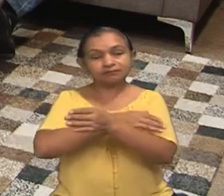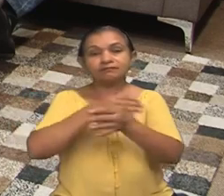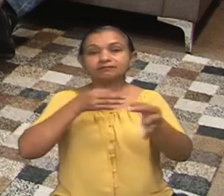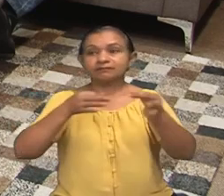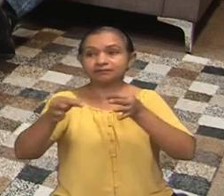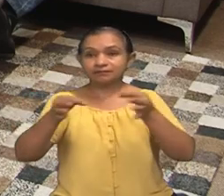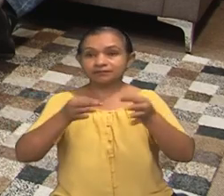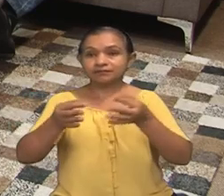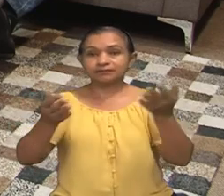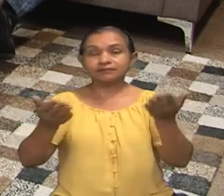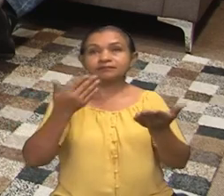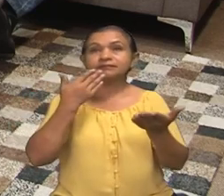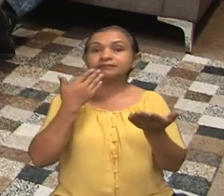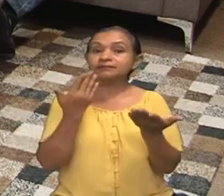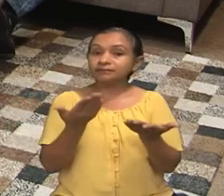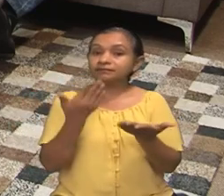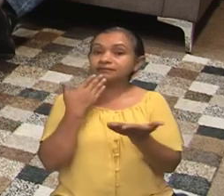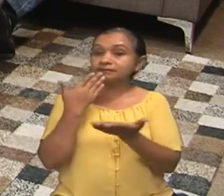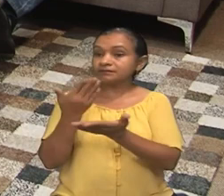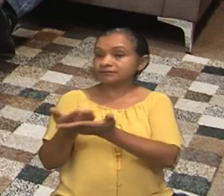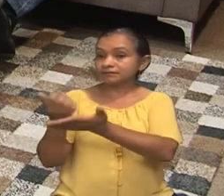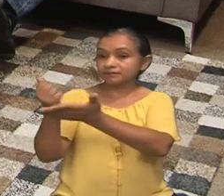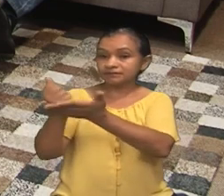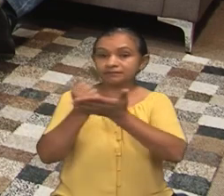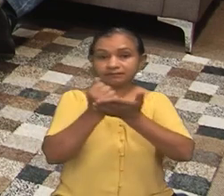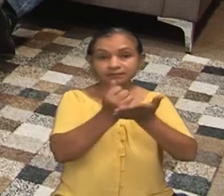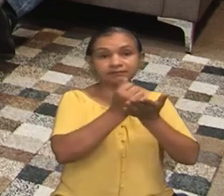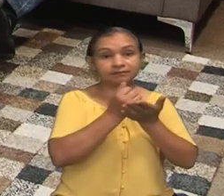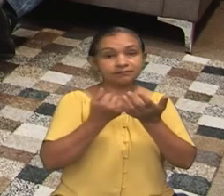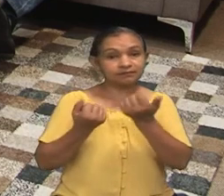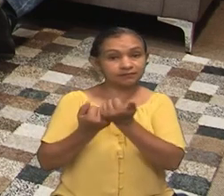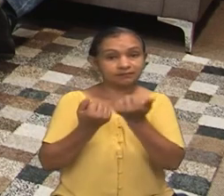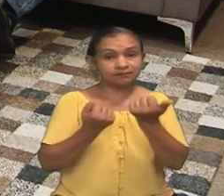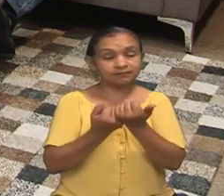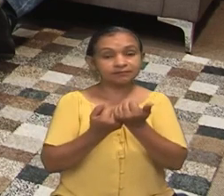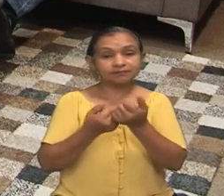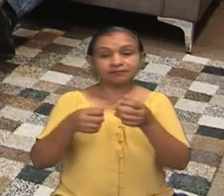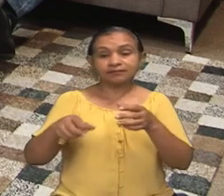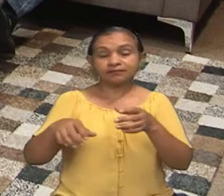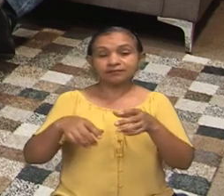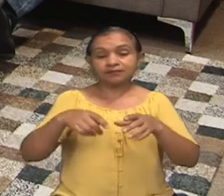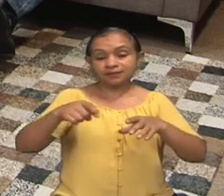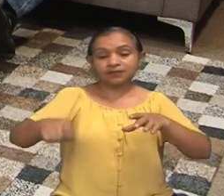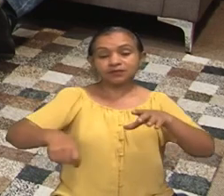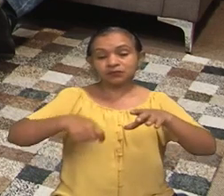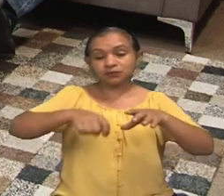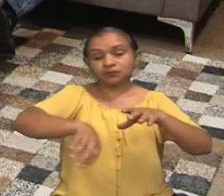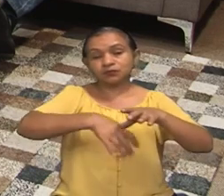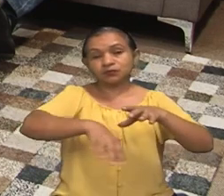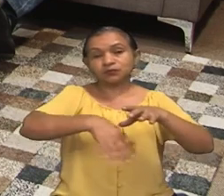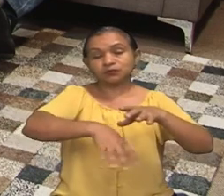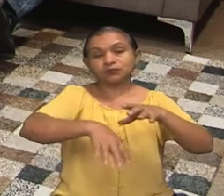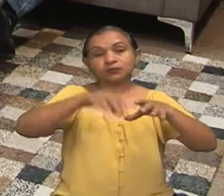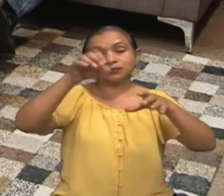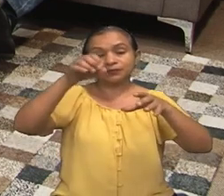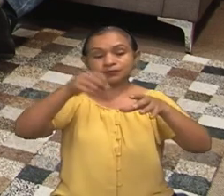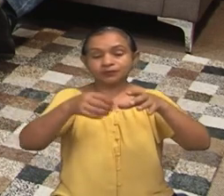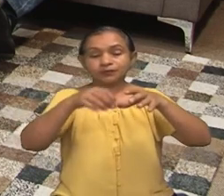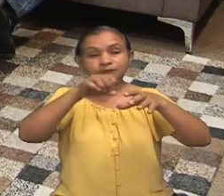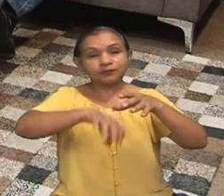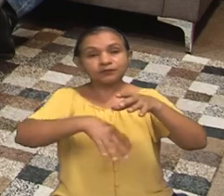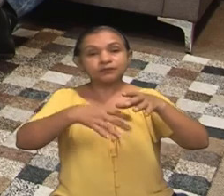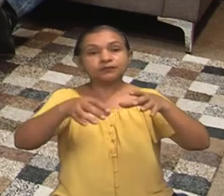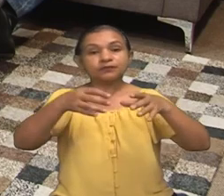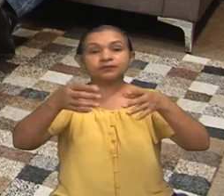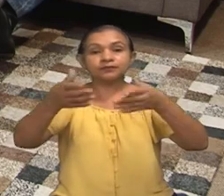Okay. Y gracias a la solidaridad de la Lotería Nacional, okay, con las utilidades de la Lotería